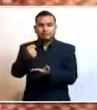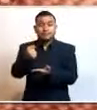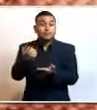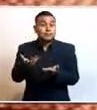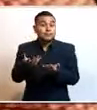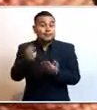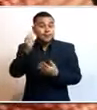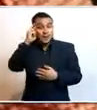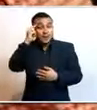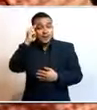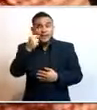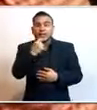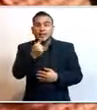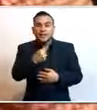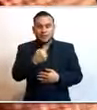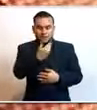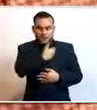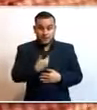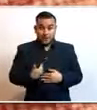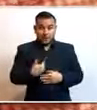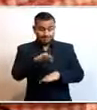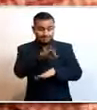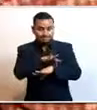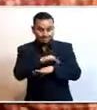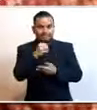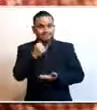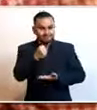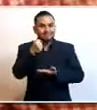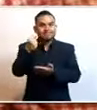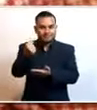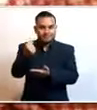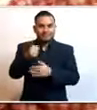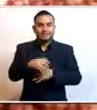es precisamente de manos del presidente de la República.